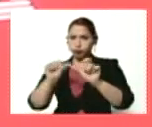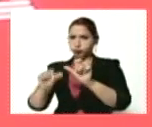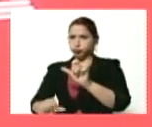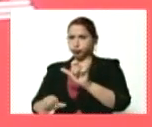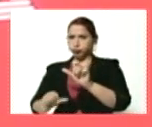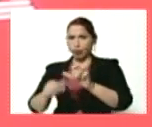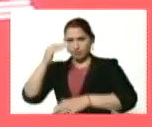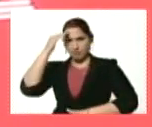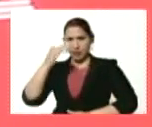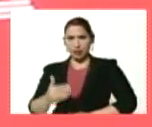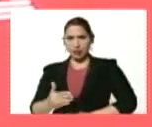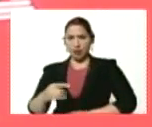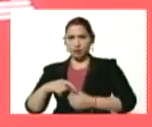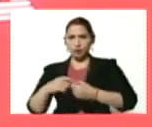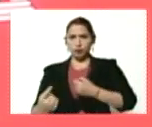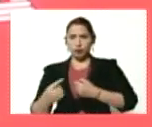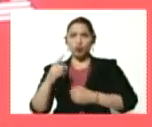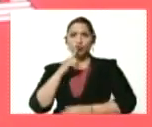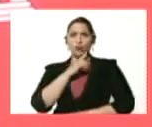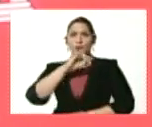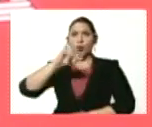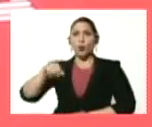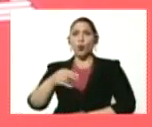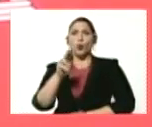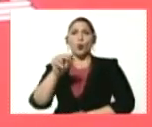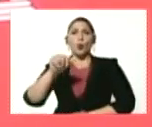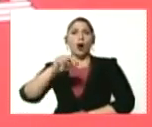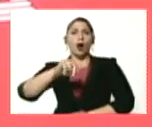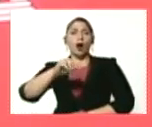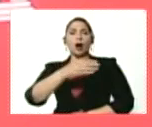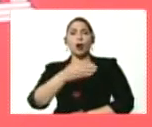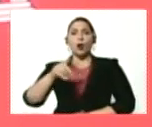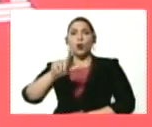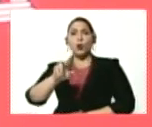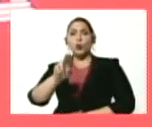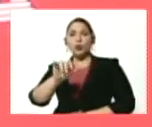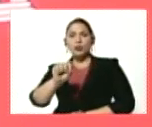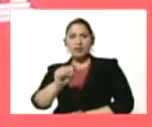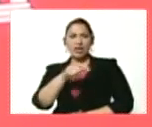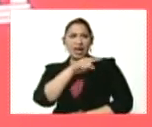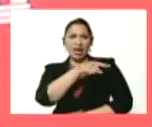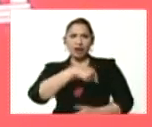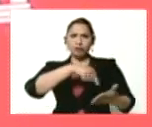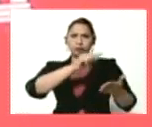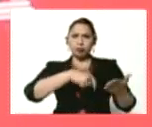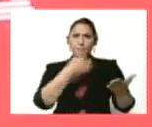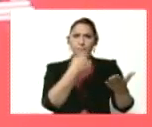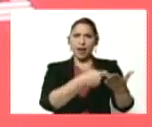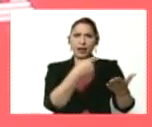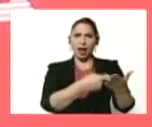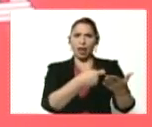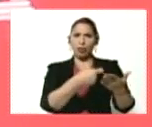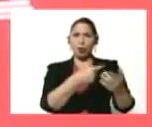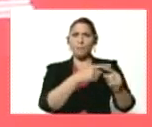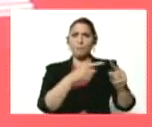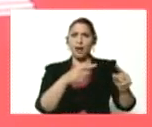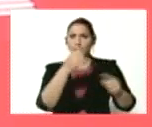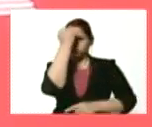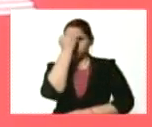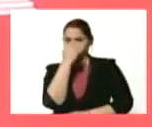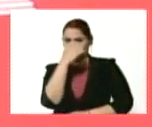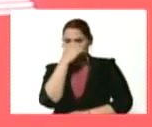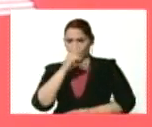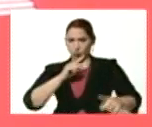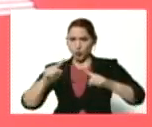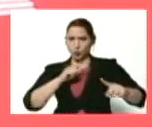militar desertor de nombre Juan Luis Gutiérrez Aranguren, que fue contratado, pagado, parte de los mercenarios que